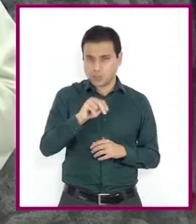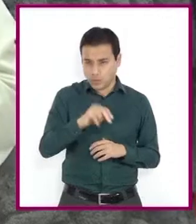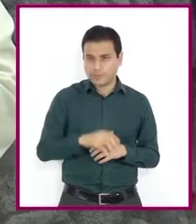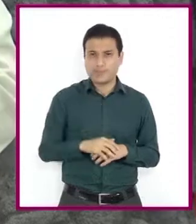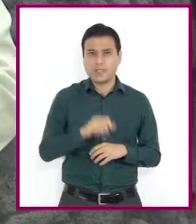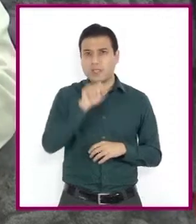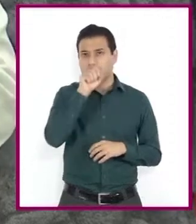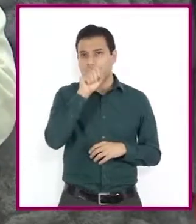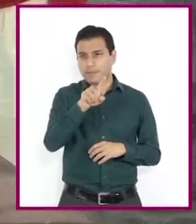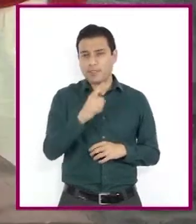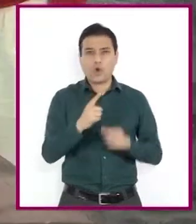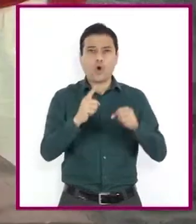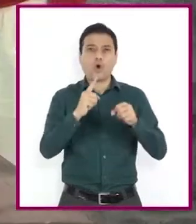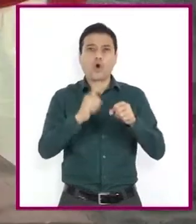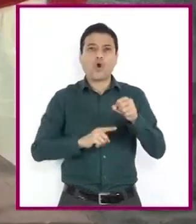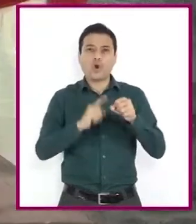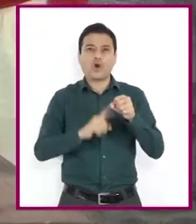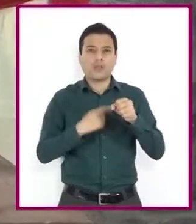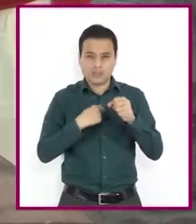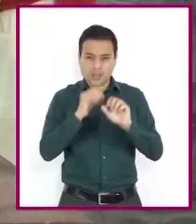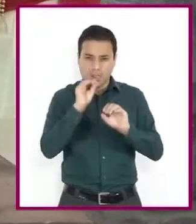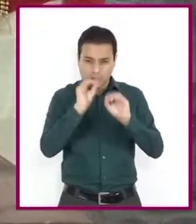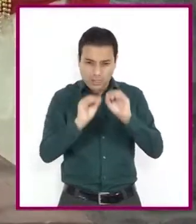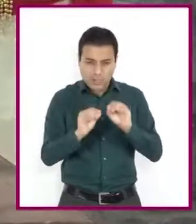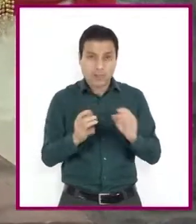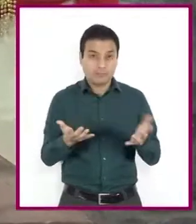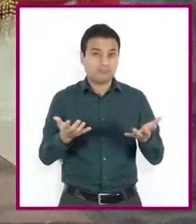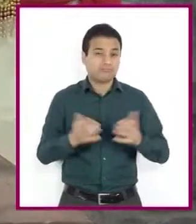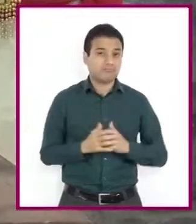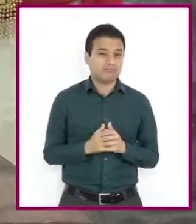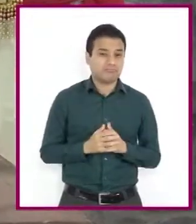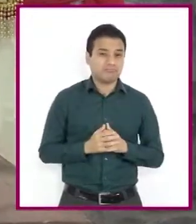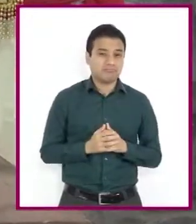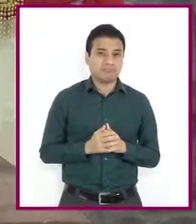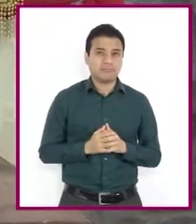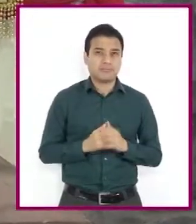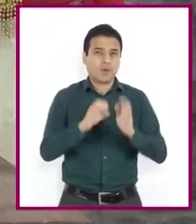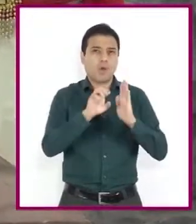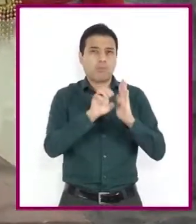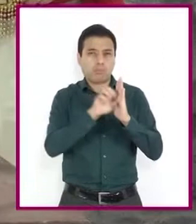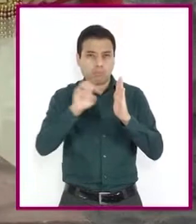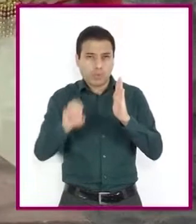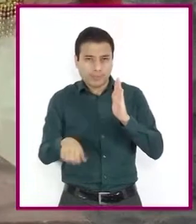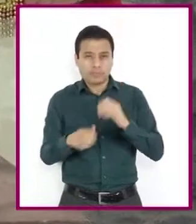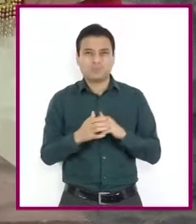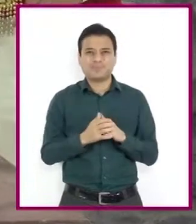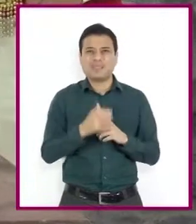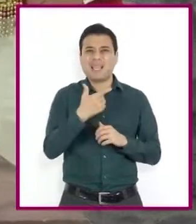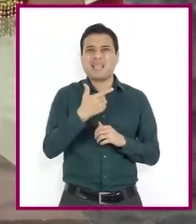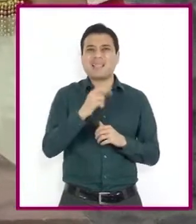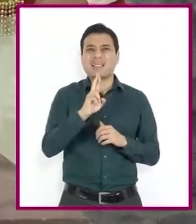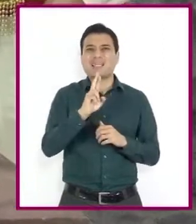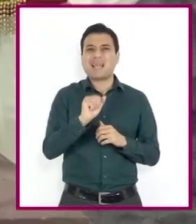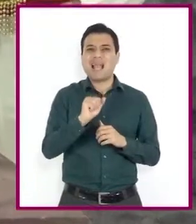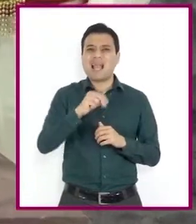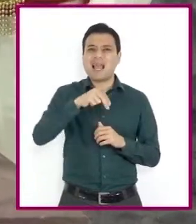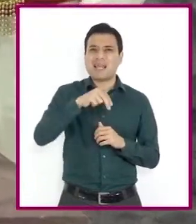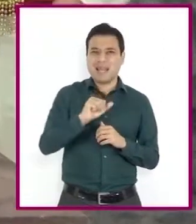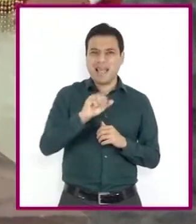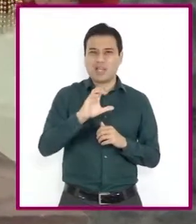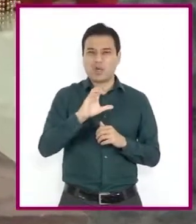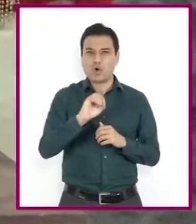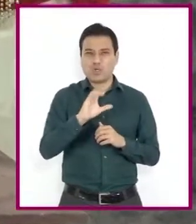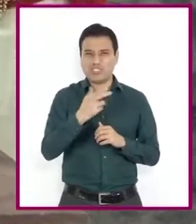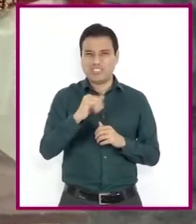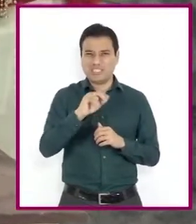de pigmentos. Sí, claro, pigmentos como los que se extraían de la grana cochinilla, dando la coloración